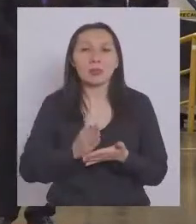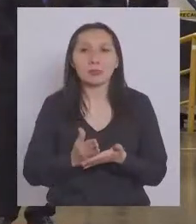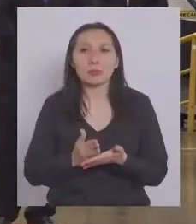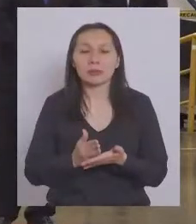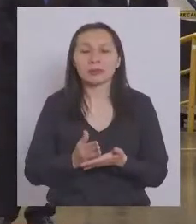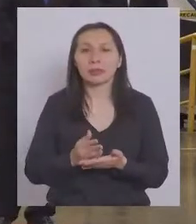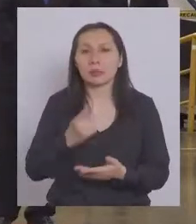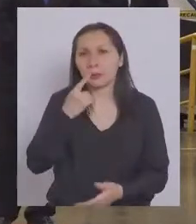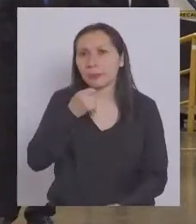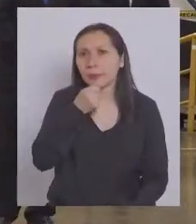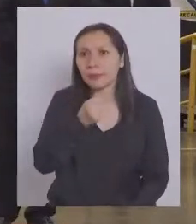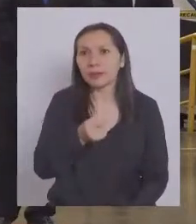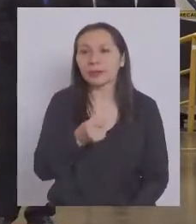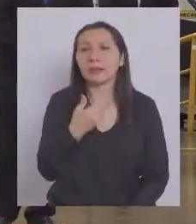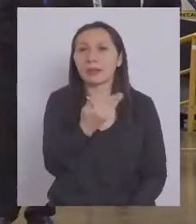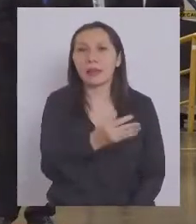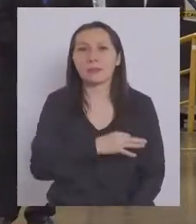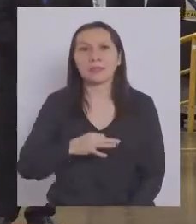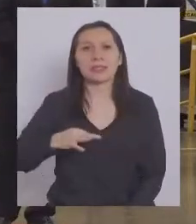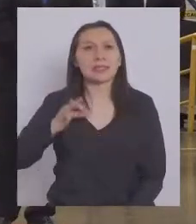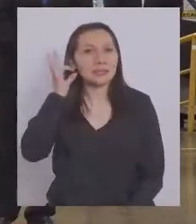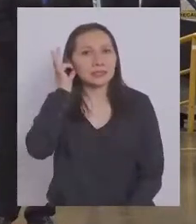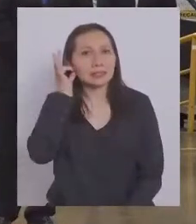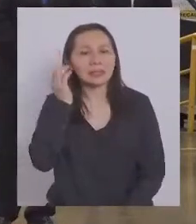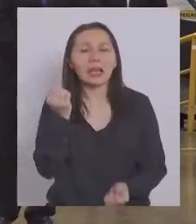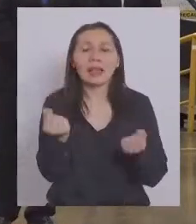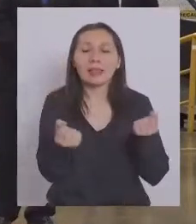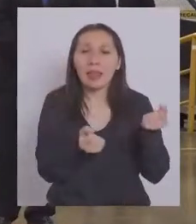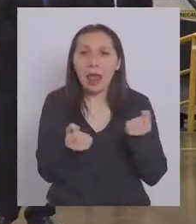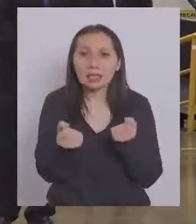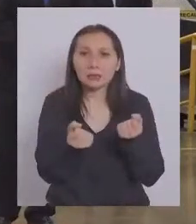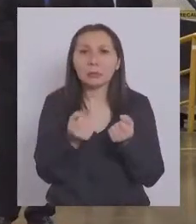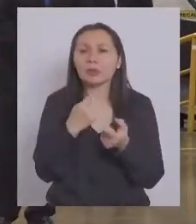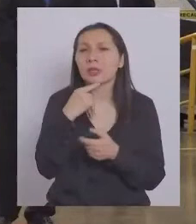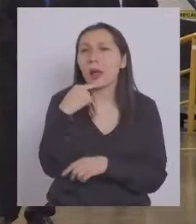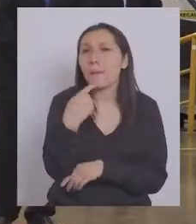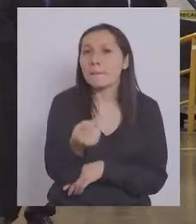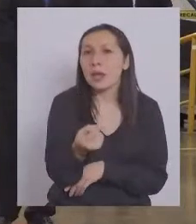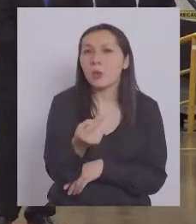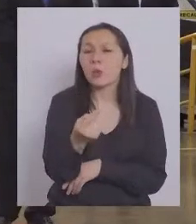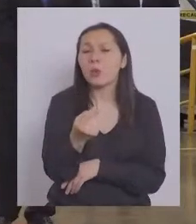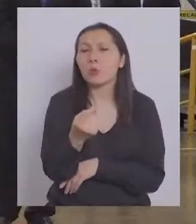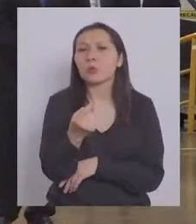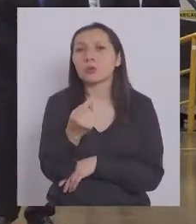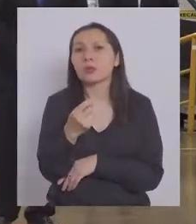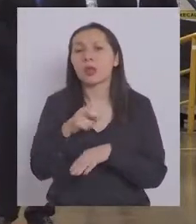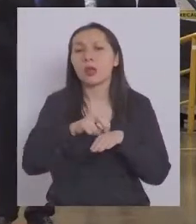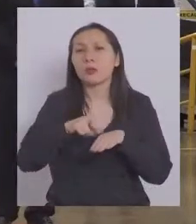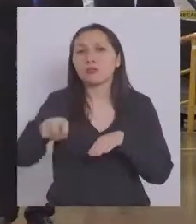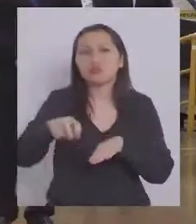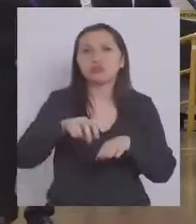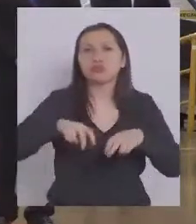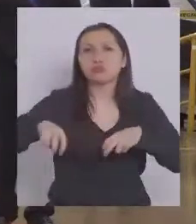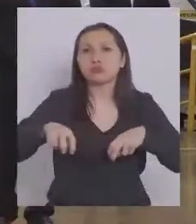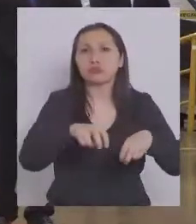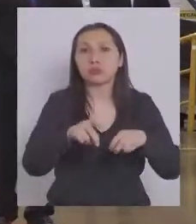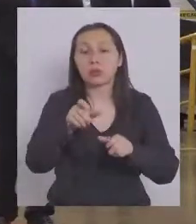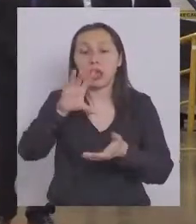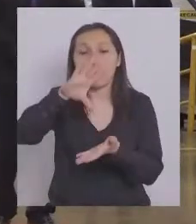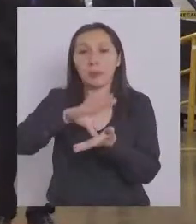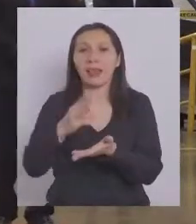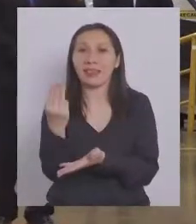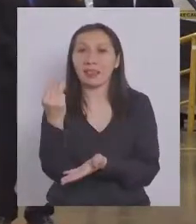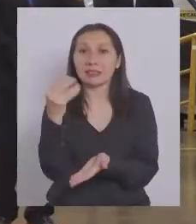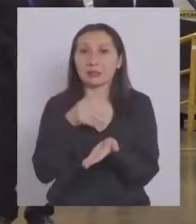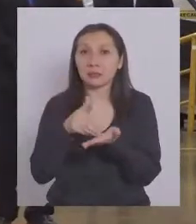Bueno, a la ministra de Transporte preguntarle precisamente por la movilidad dentro del país. 13 millones de personas van a